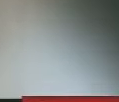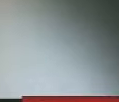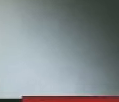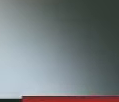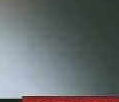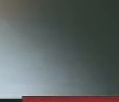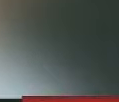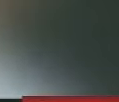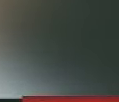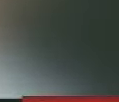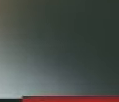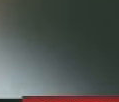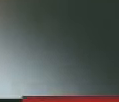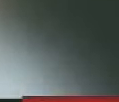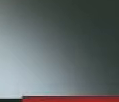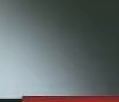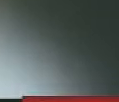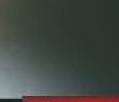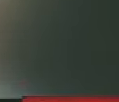igual.